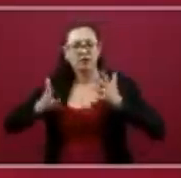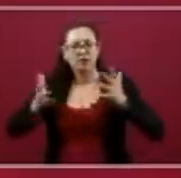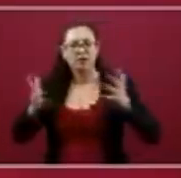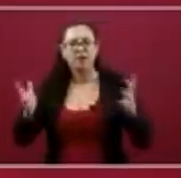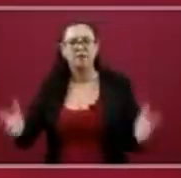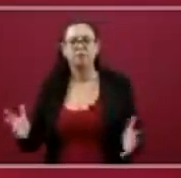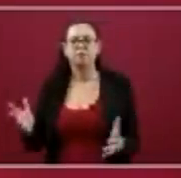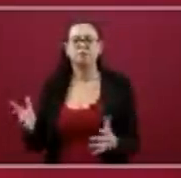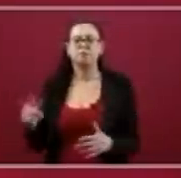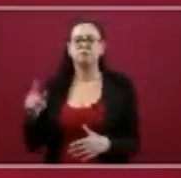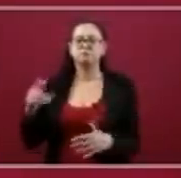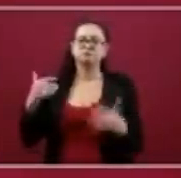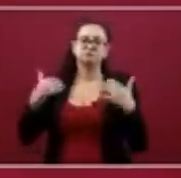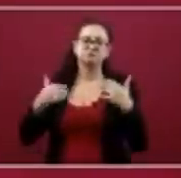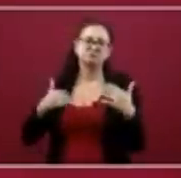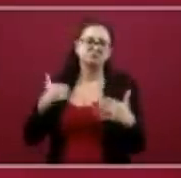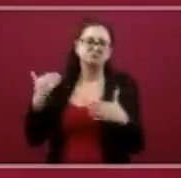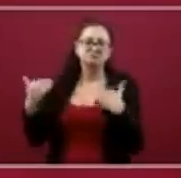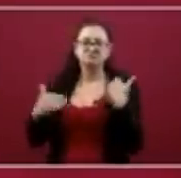para el disfrute